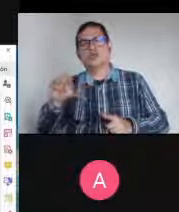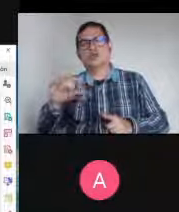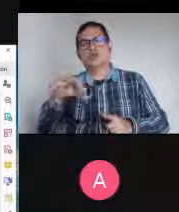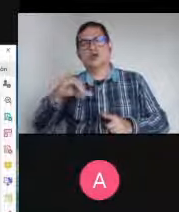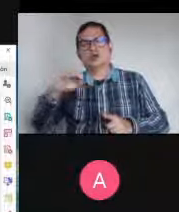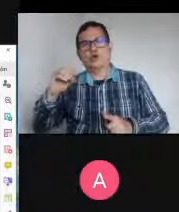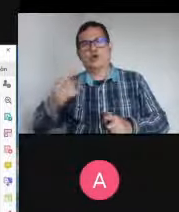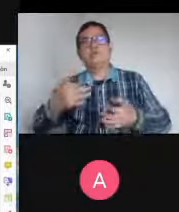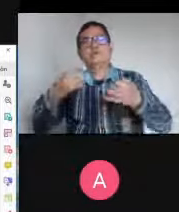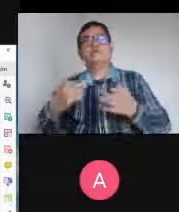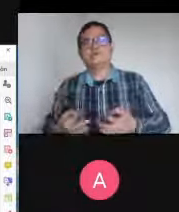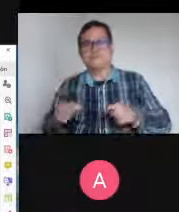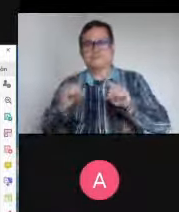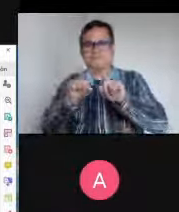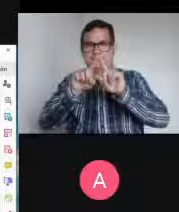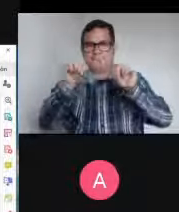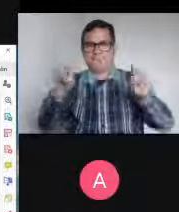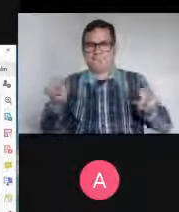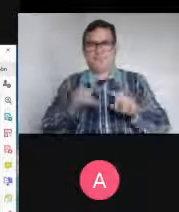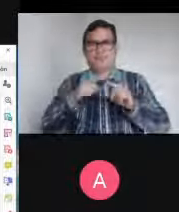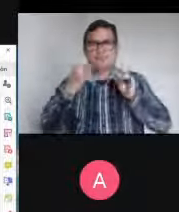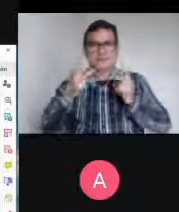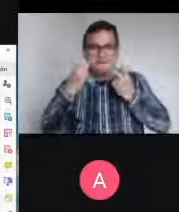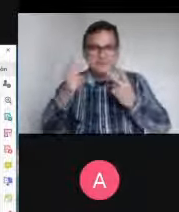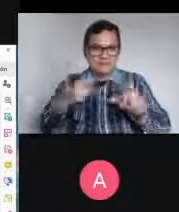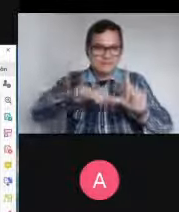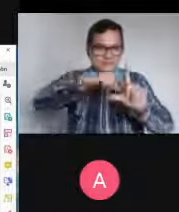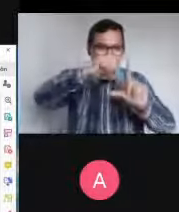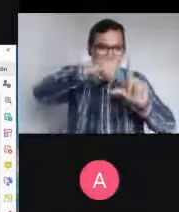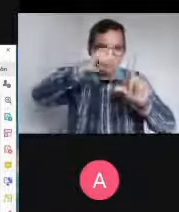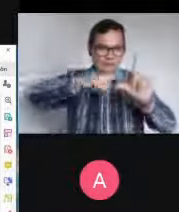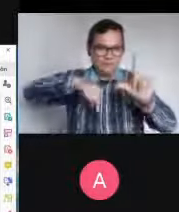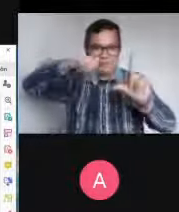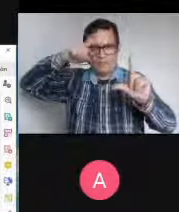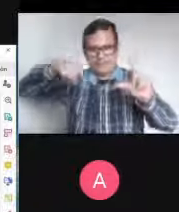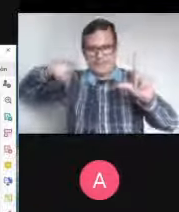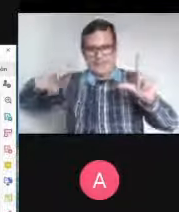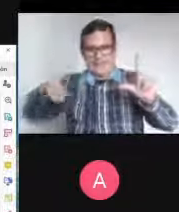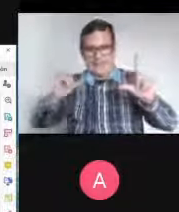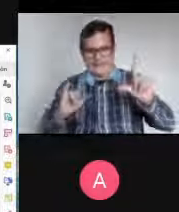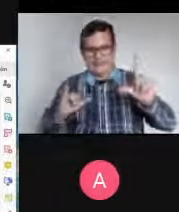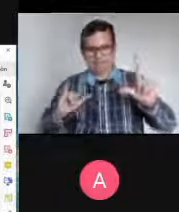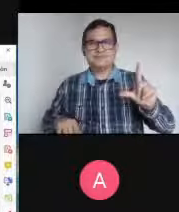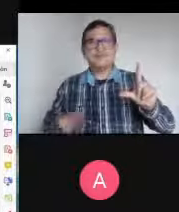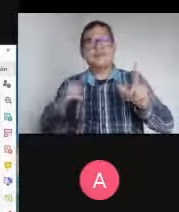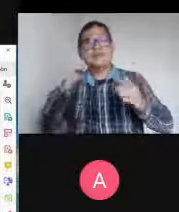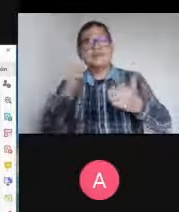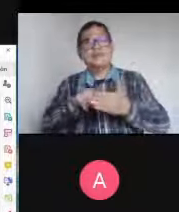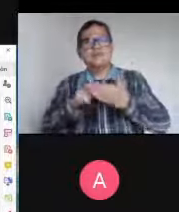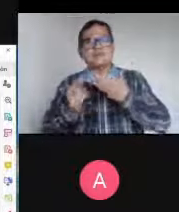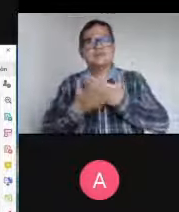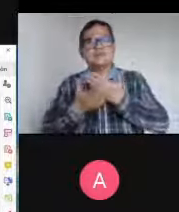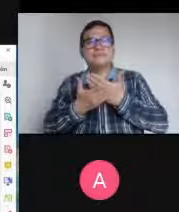un display que es donde visualizamos la señal que estamos midiendo o que estamos chequeando.